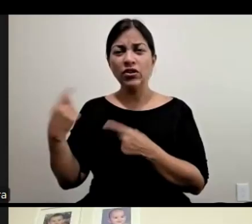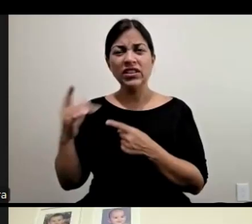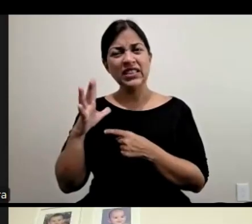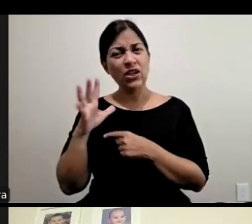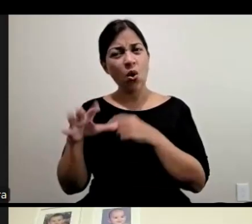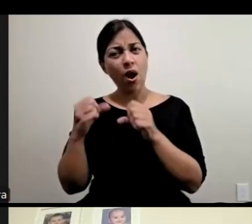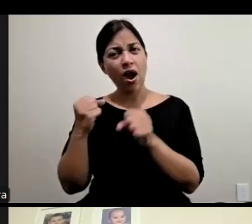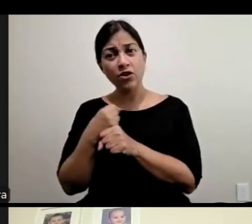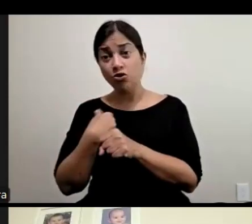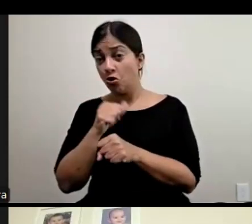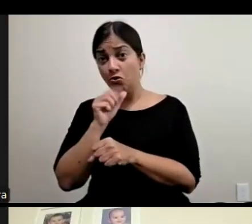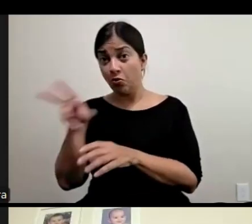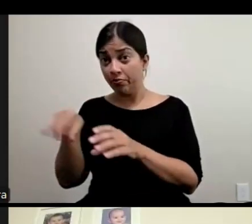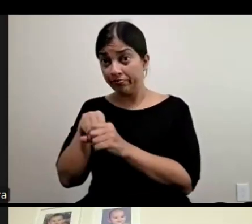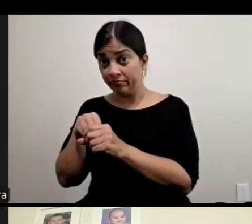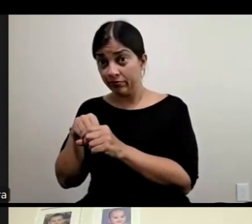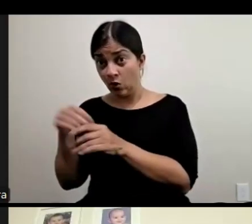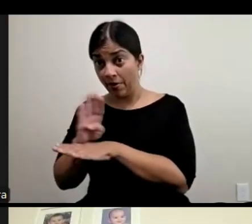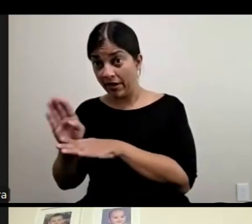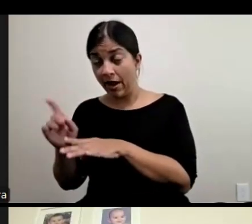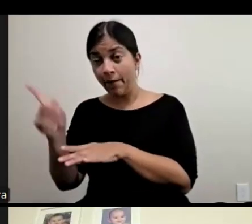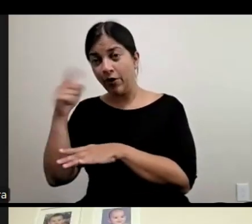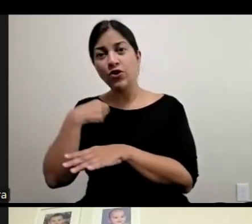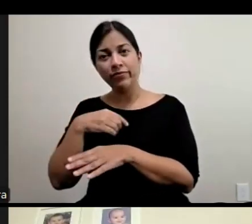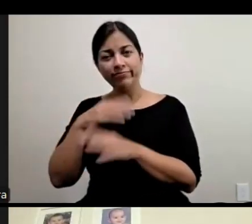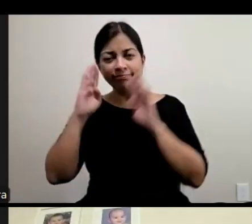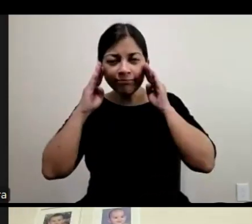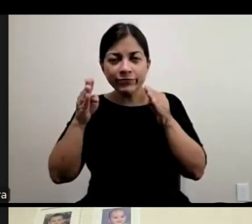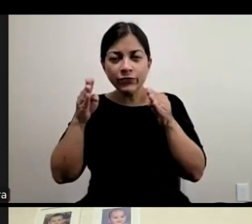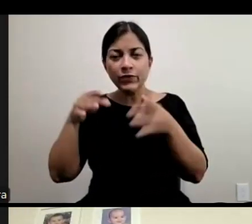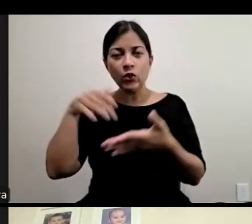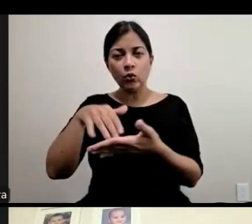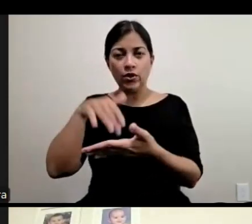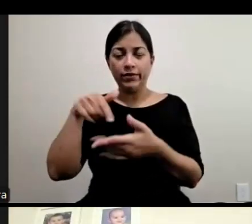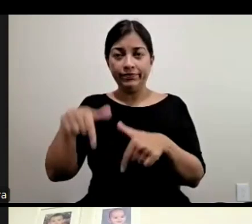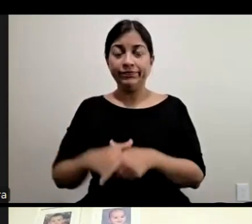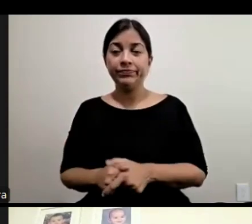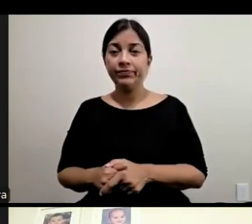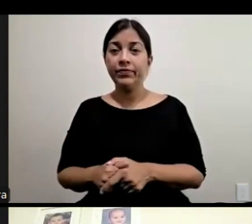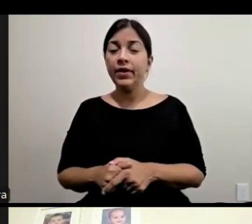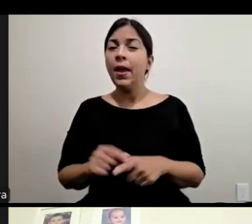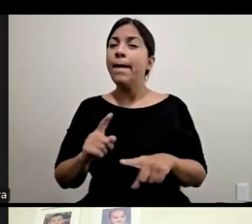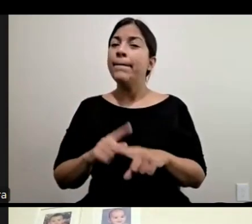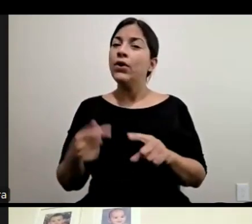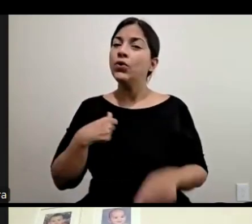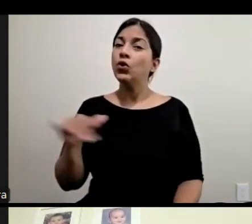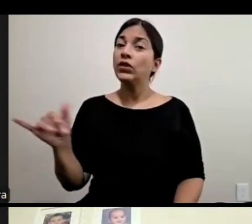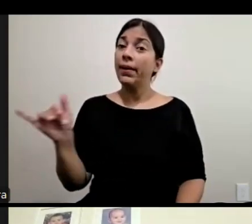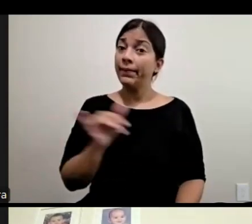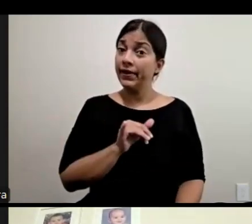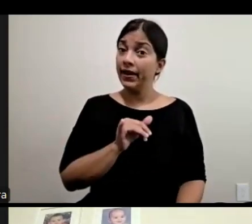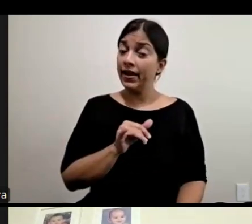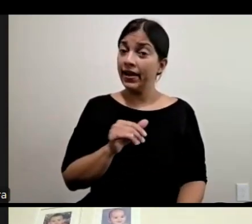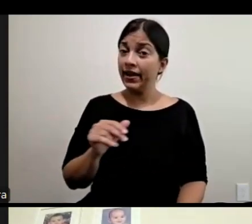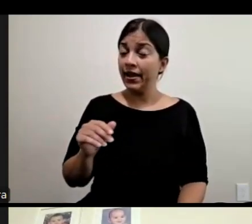la compañía porque me dediqué a estudiar esto. ¿Ves? Pero también estuve en ballet